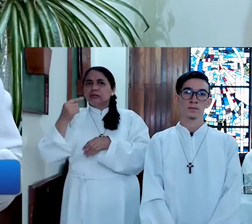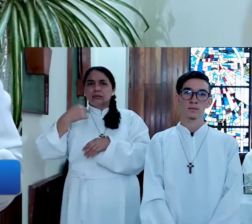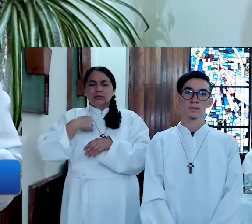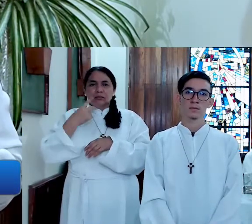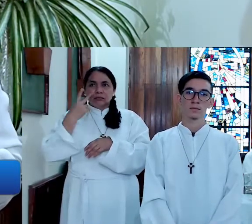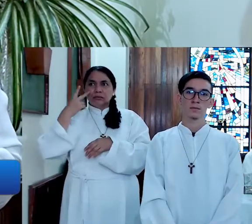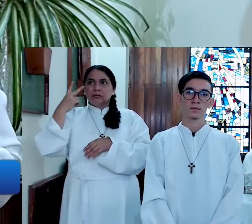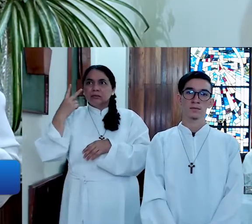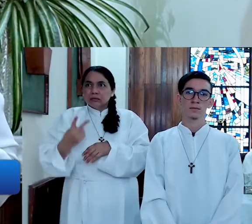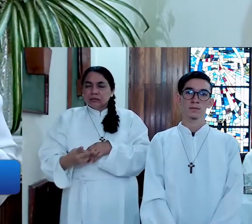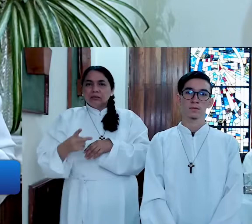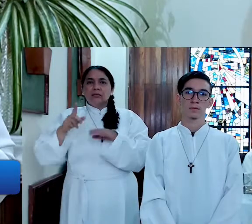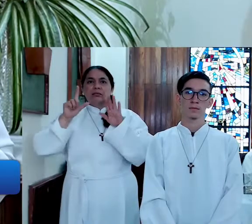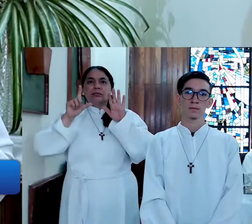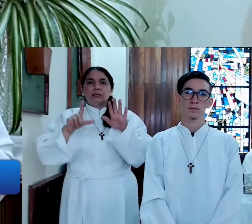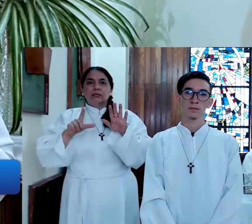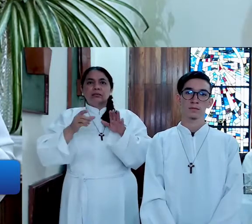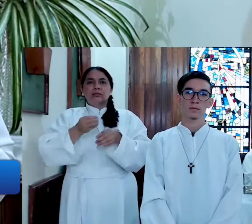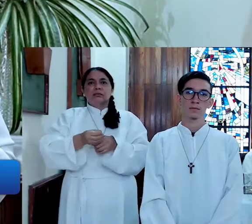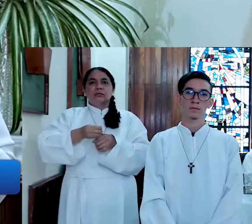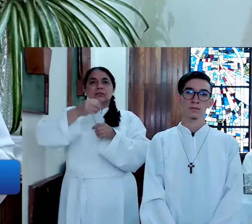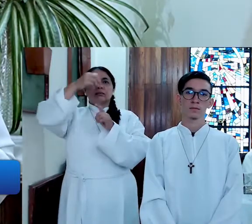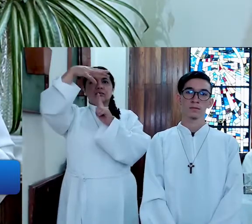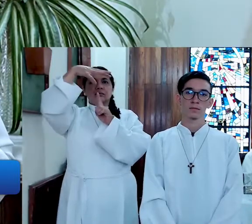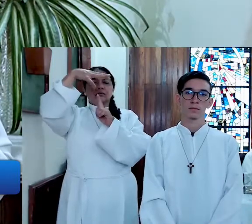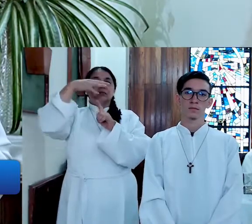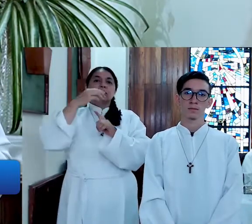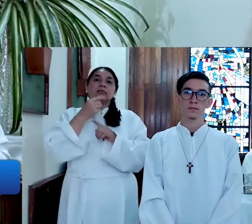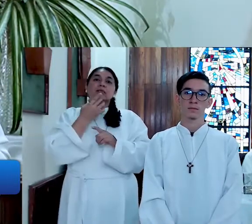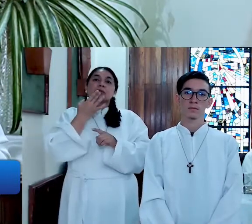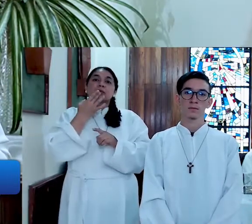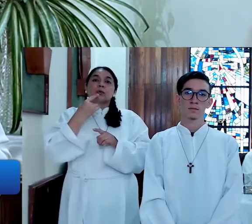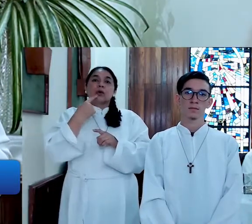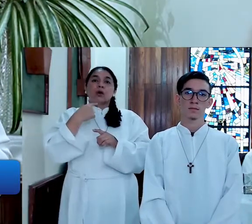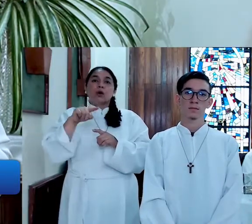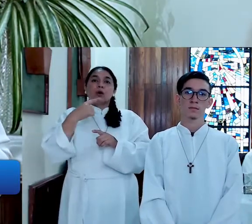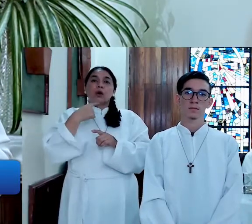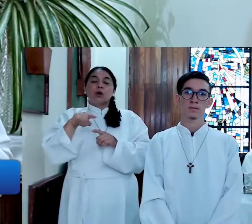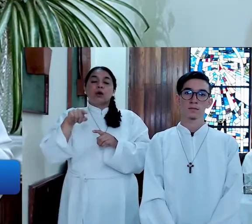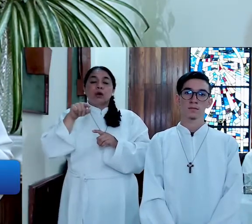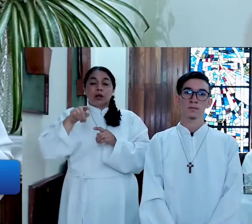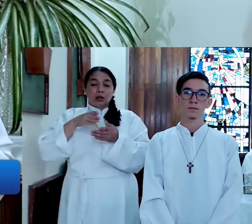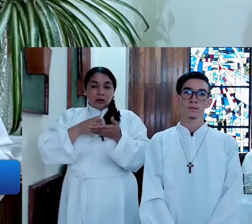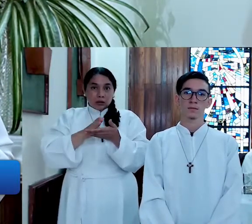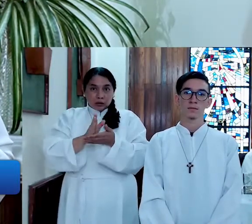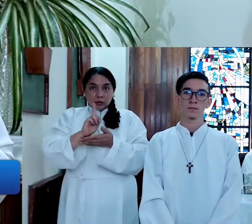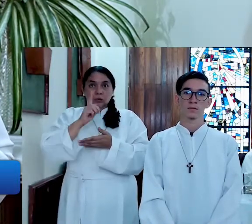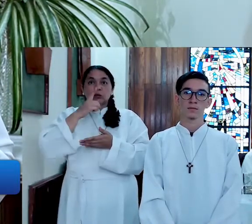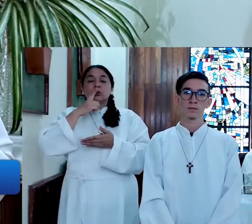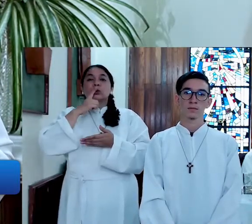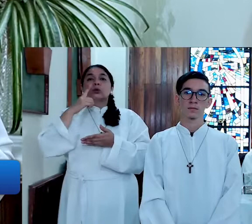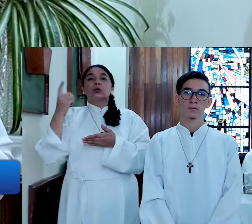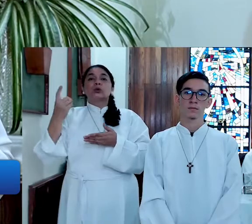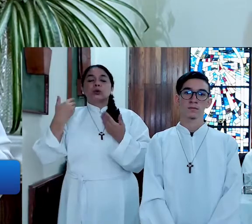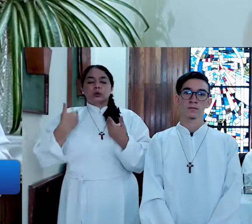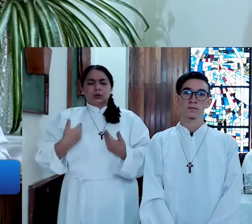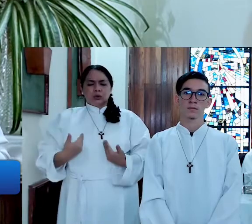vi 7 lámparas de oro, y en medio de ellas un hombre vestido de larga